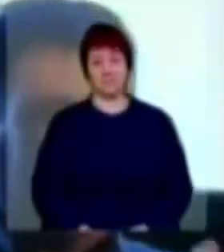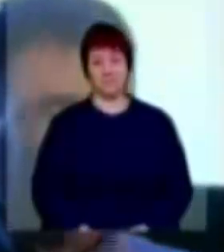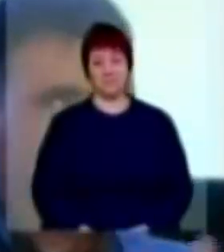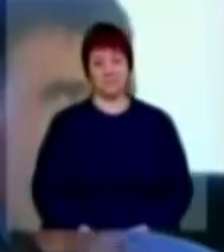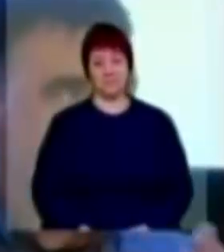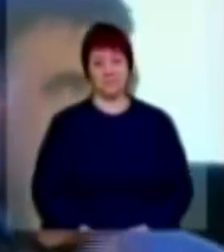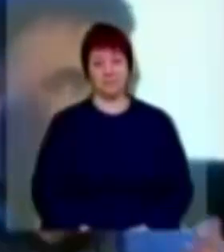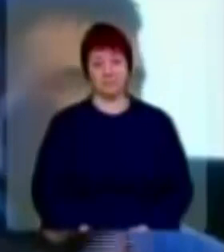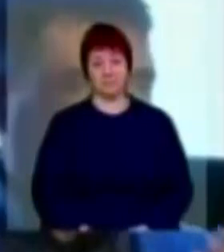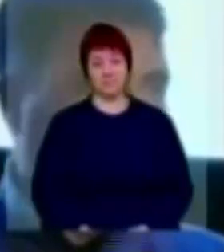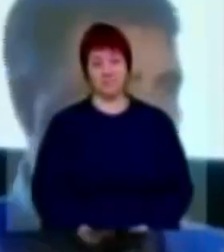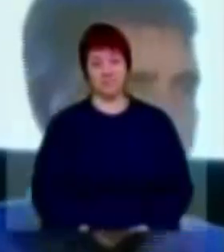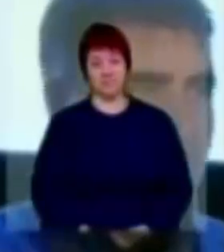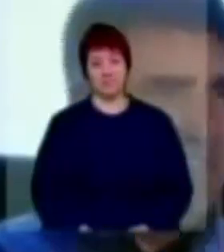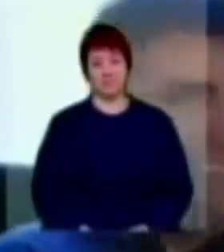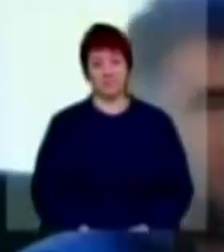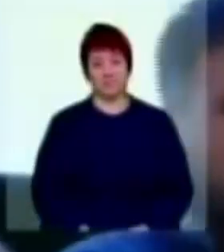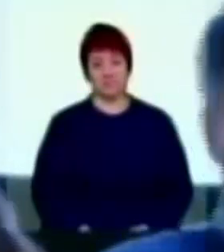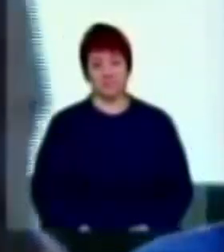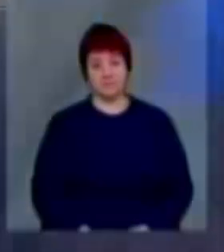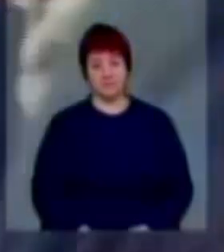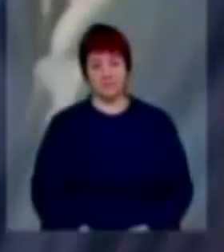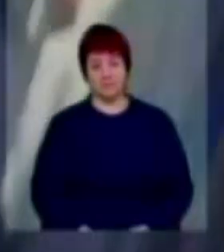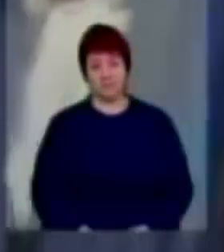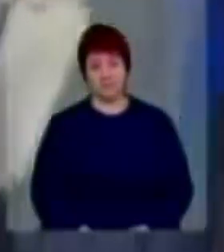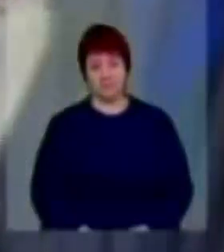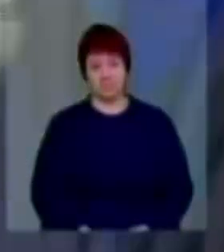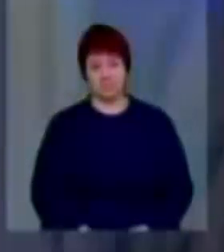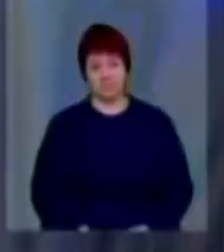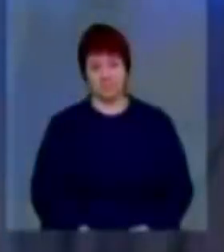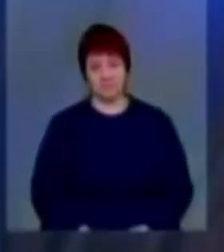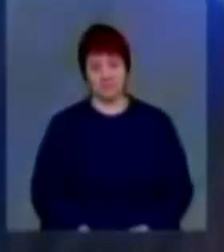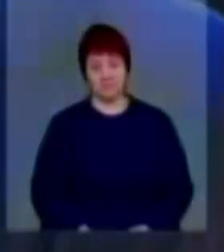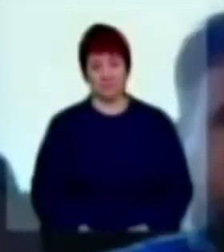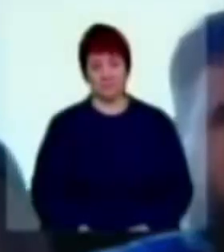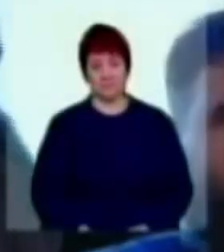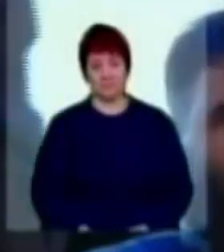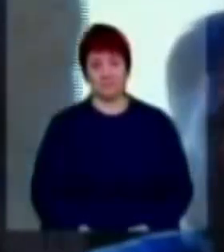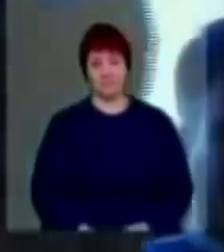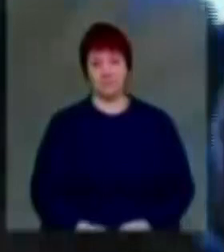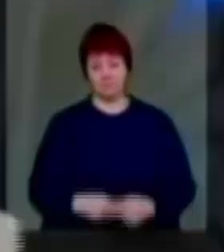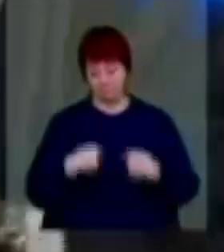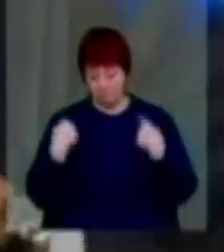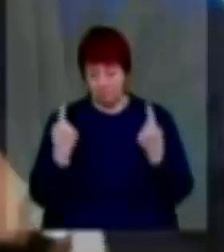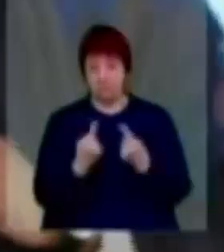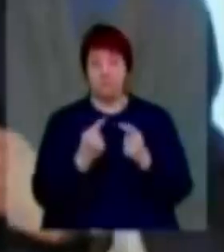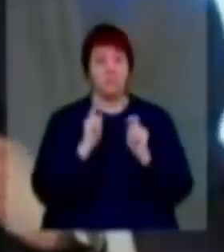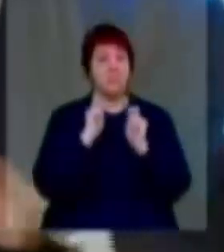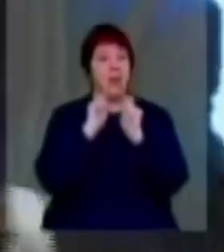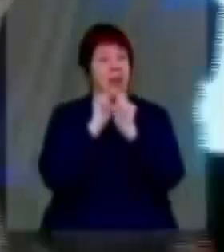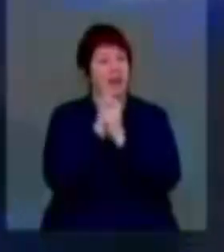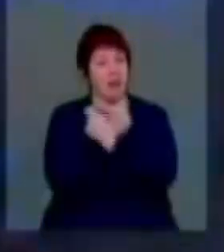para definir la coordinación de los aspectos técnicos del Comando de campaña hacia las elecciones nacionales la definición de la